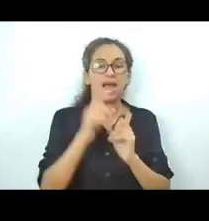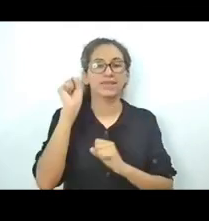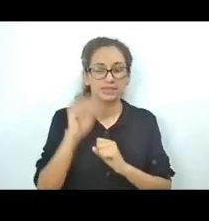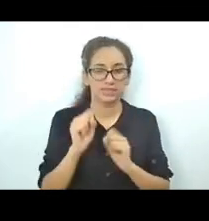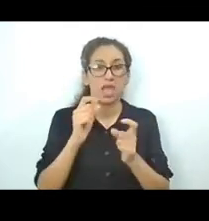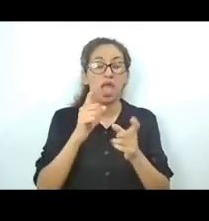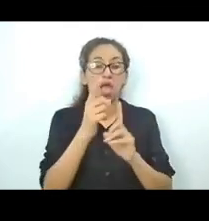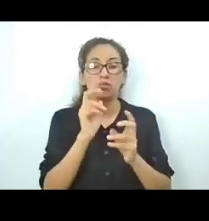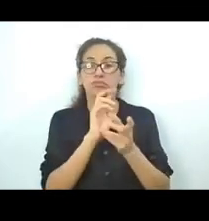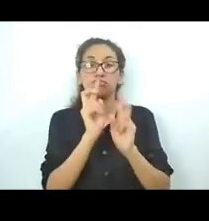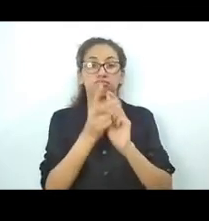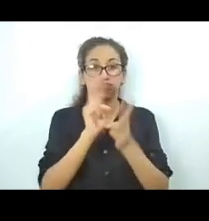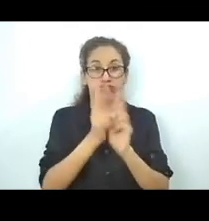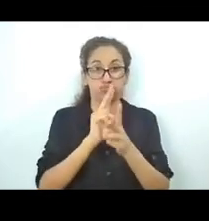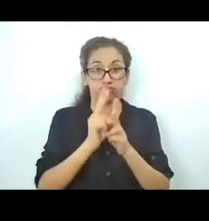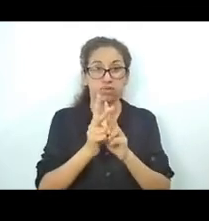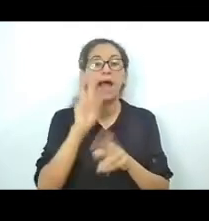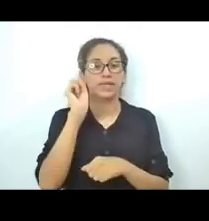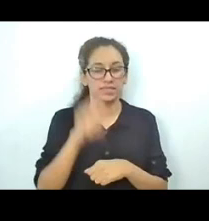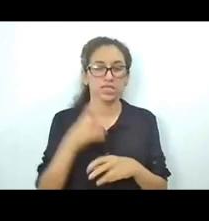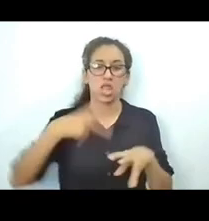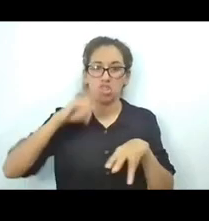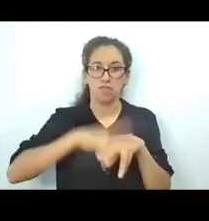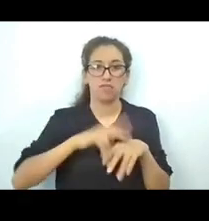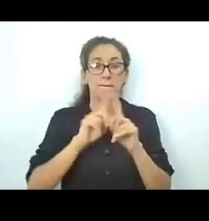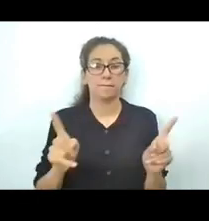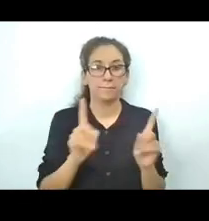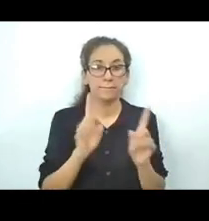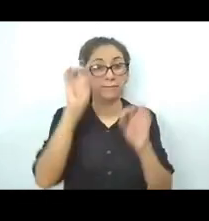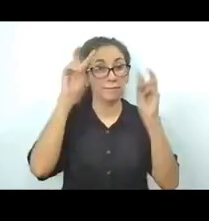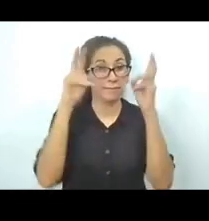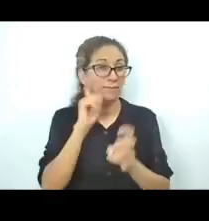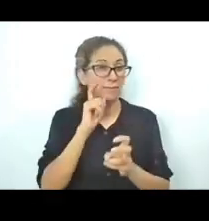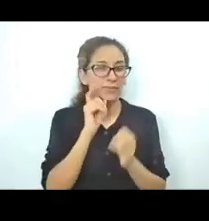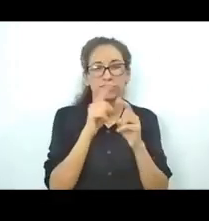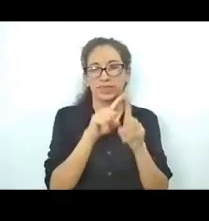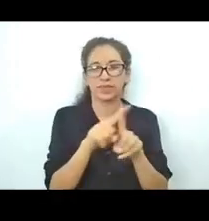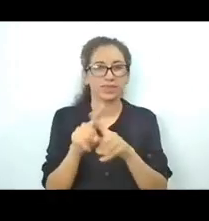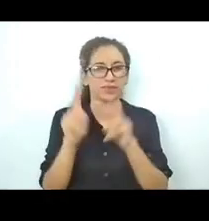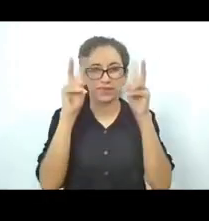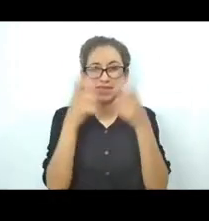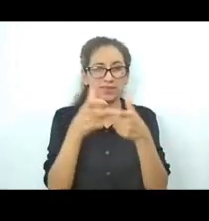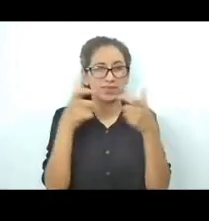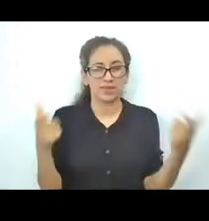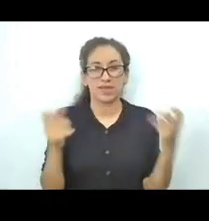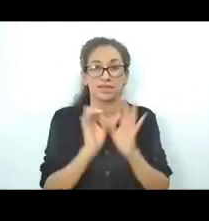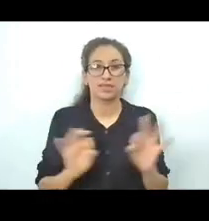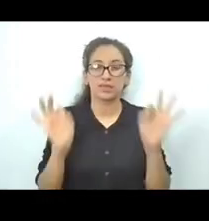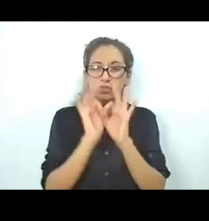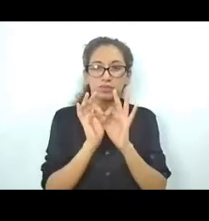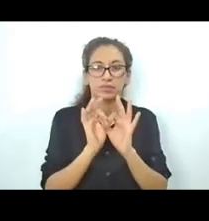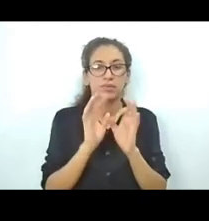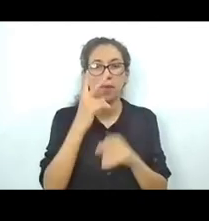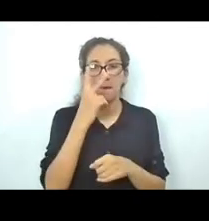en la sexualidad en general es tan diversa, es tan amplia, que hay que valorar el